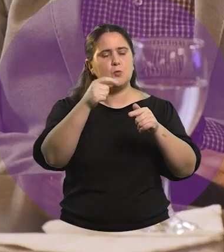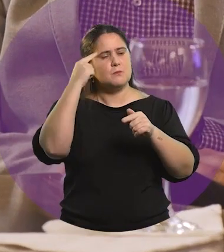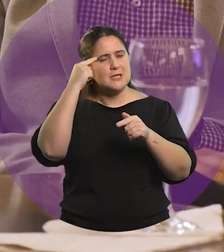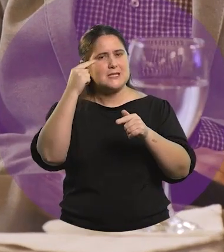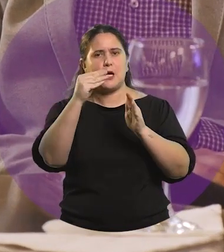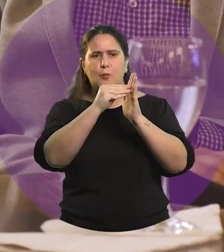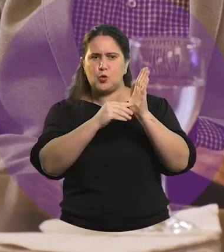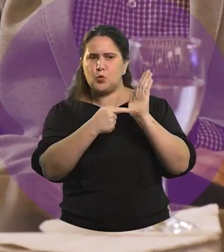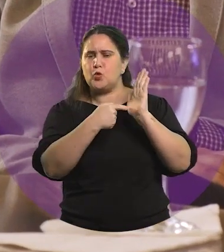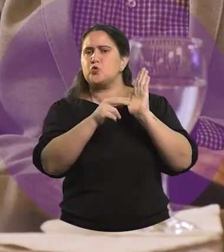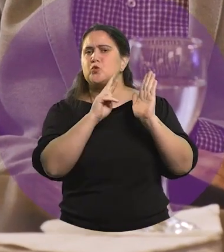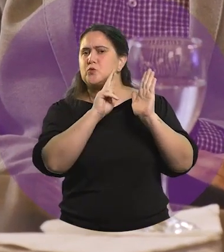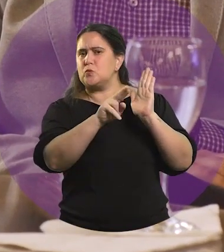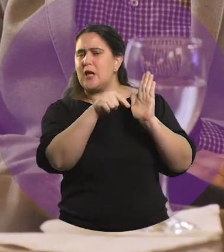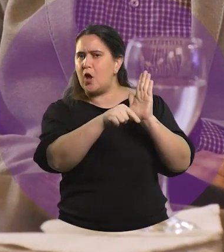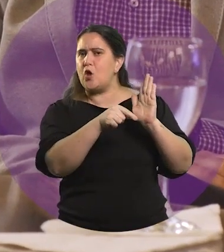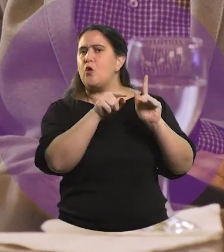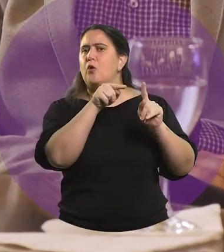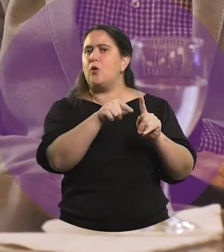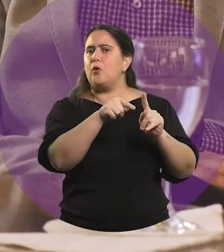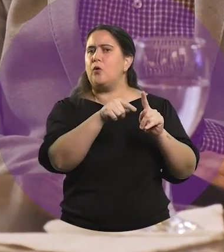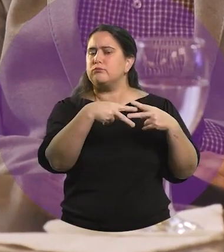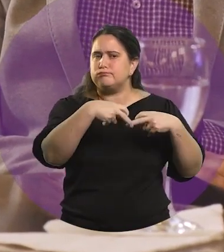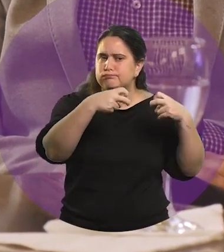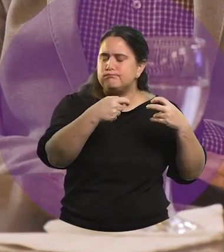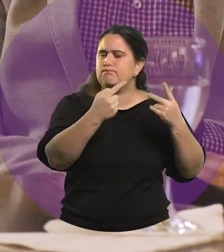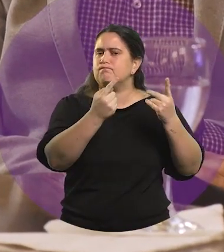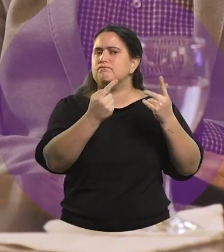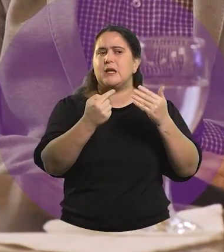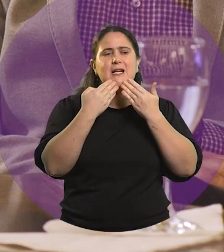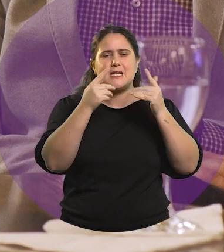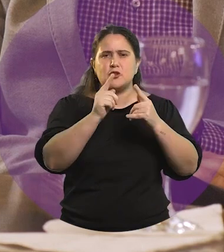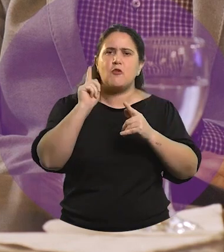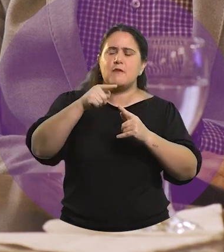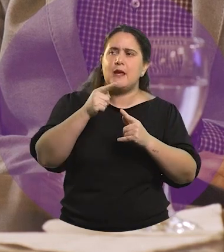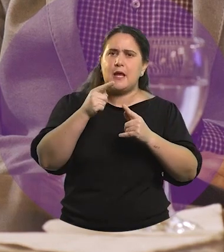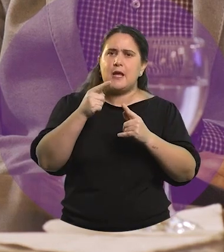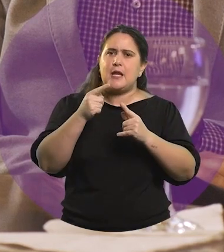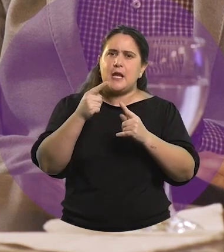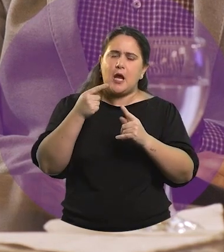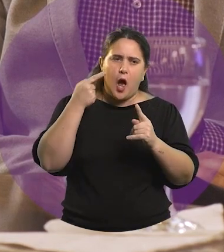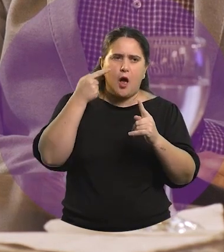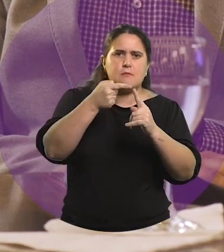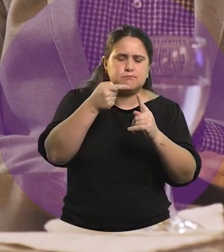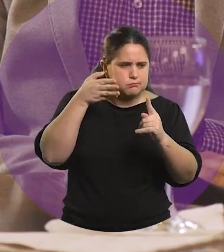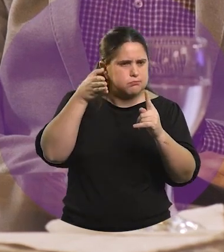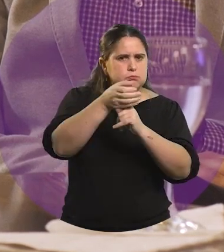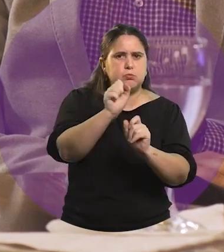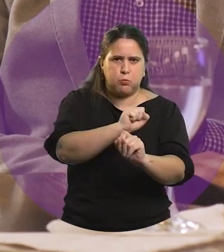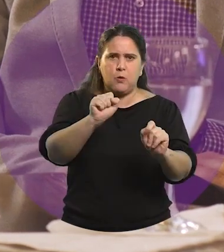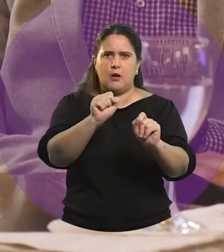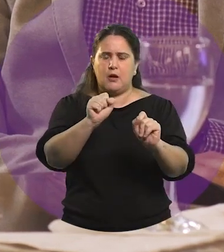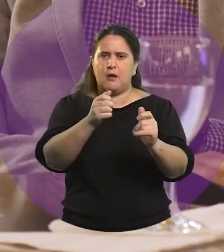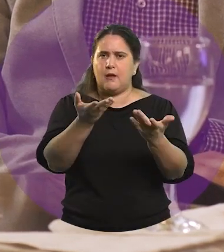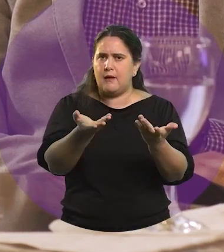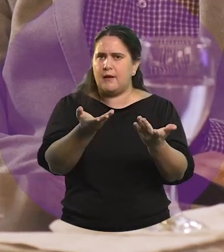que los resultados de un estudio como este, de estas características, ayudan a alcanzar el ODS 5, que tiene